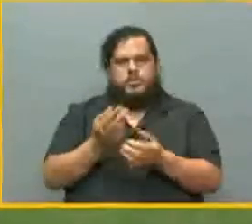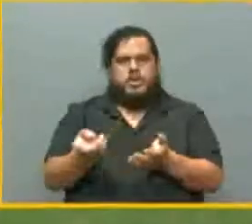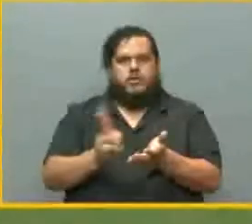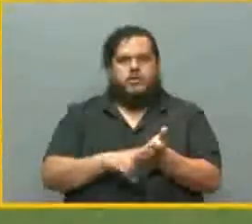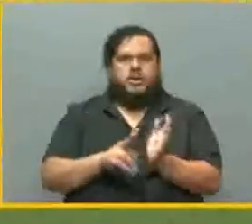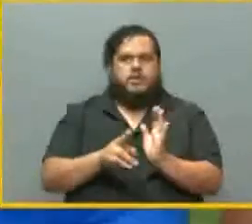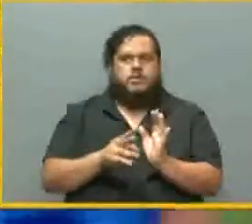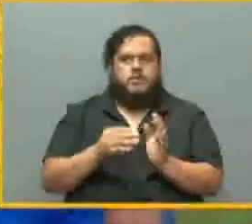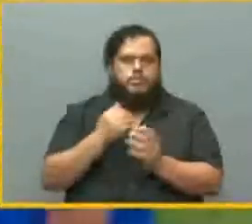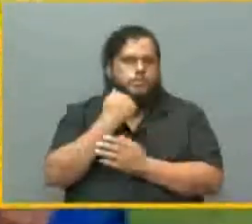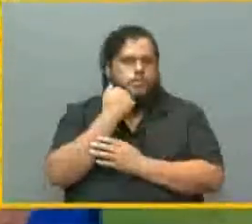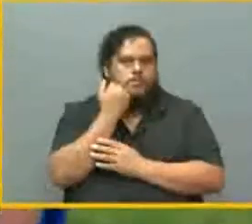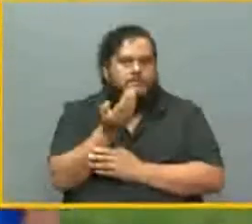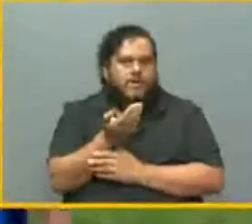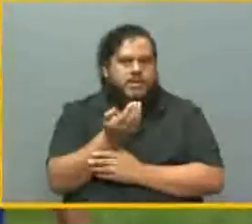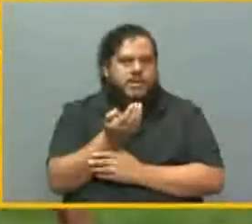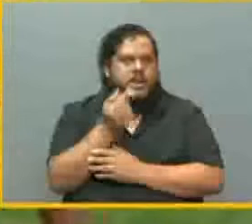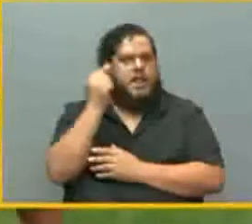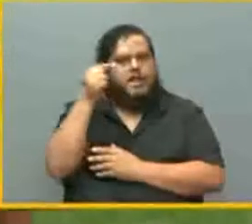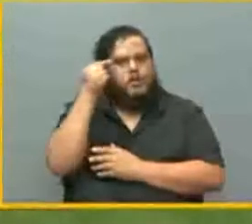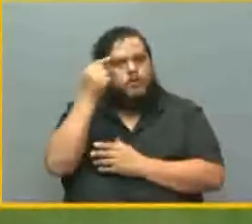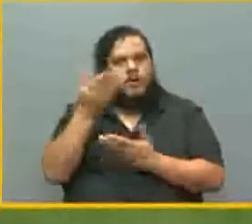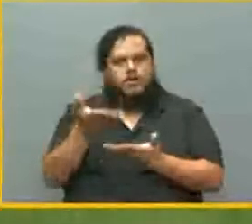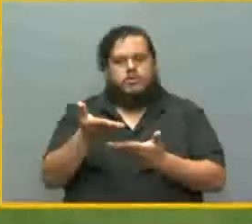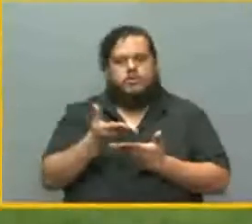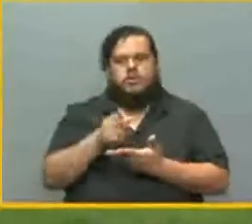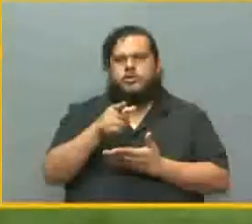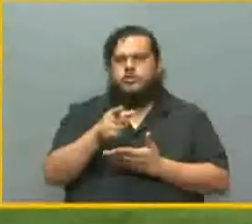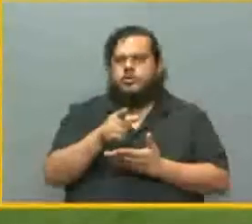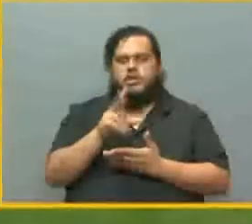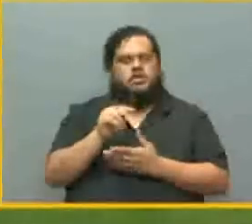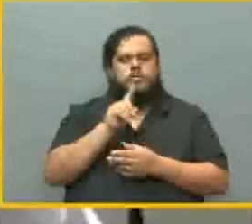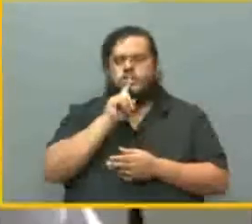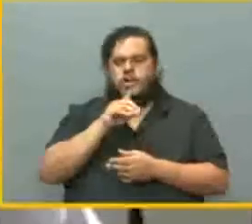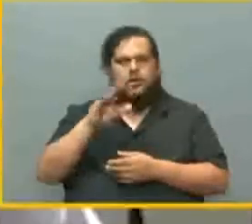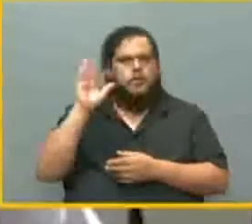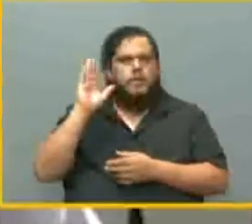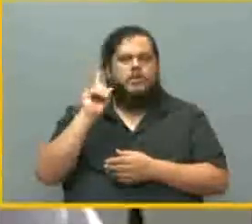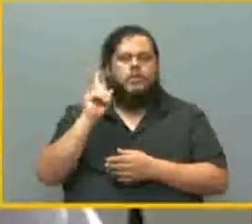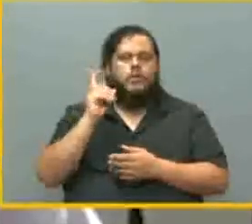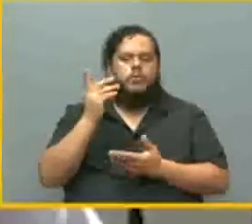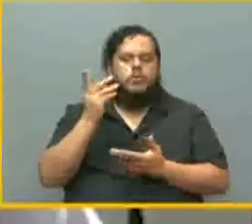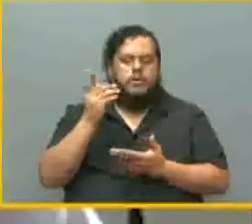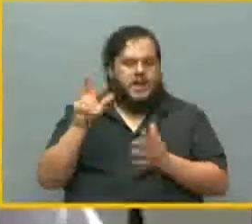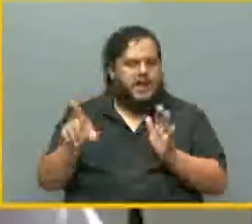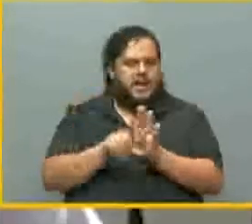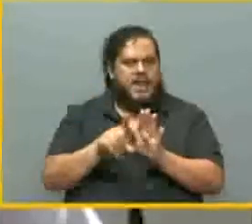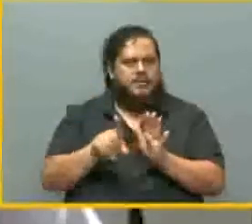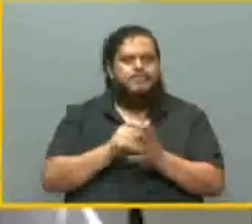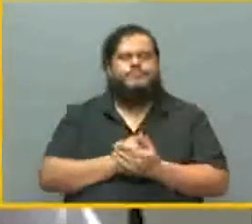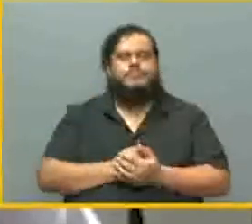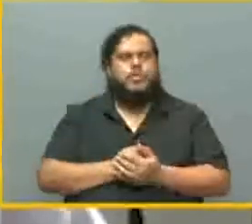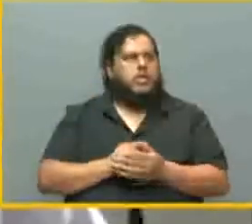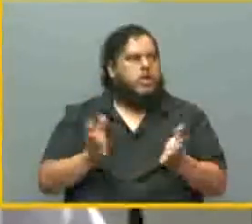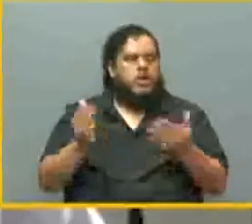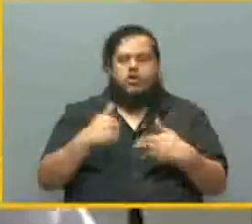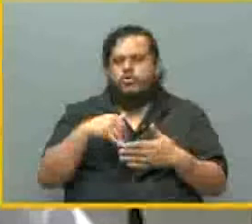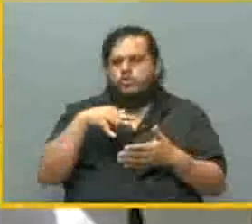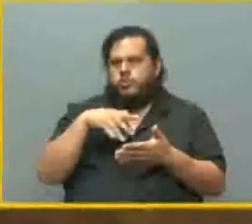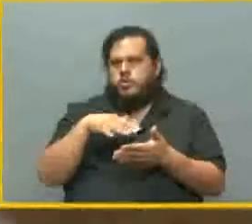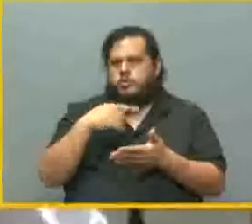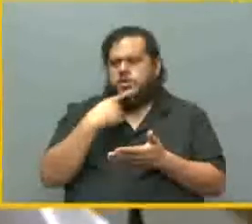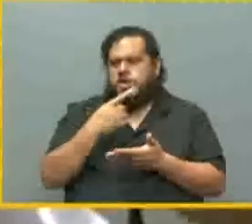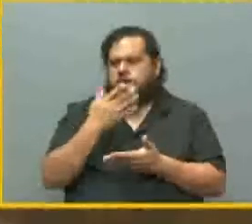simplemente el gobierno nos dice ustedes están incumpliendo una ley que no hay estudios que digan